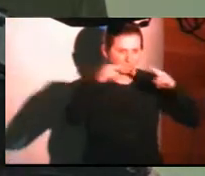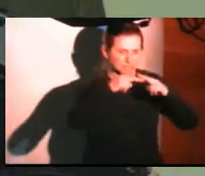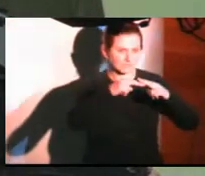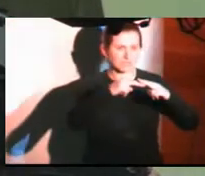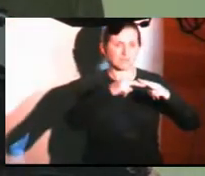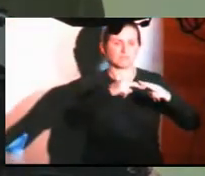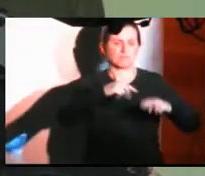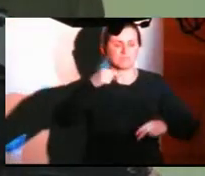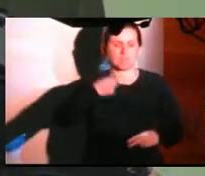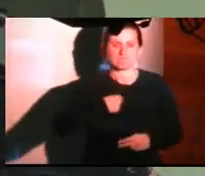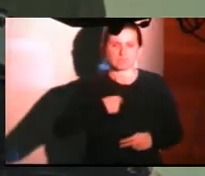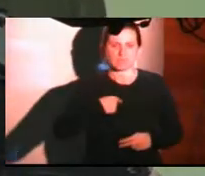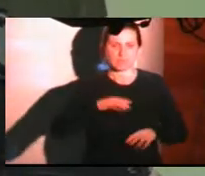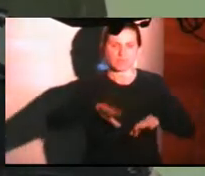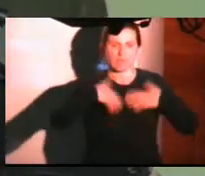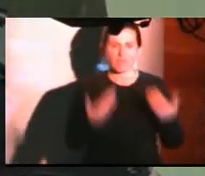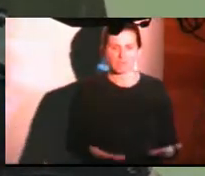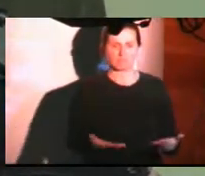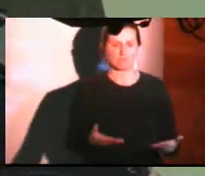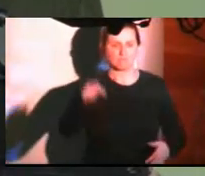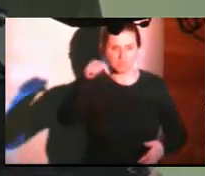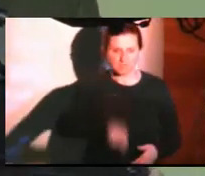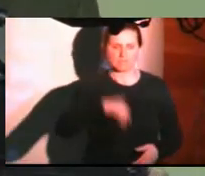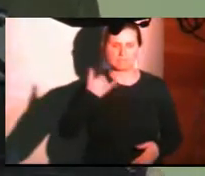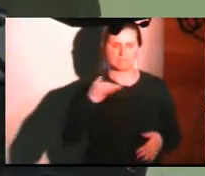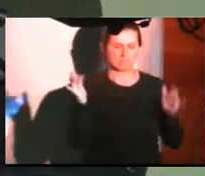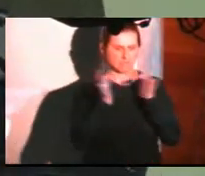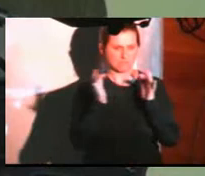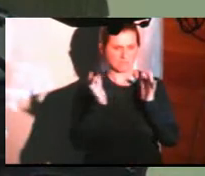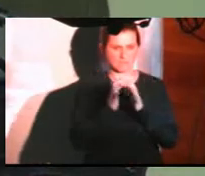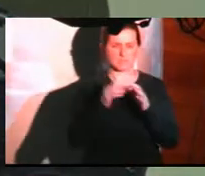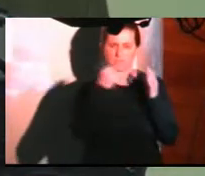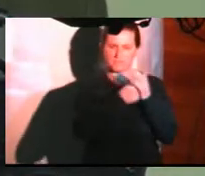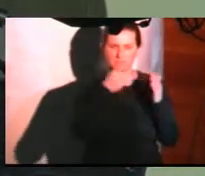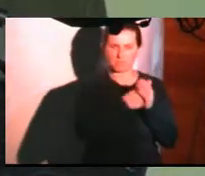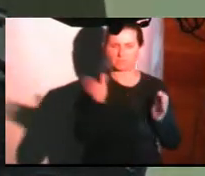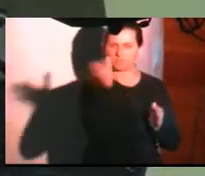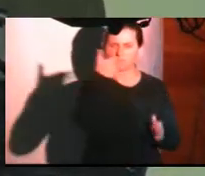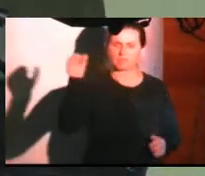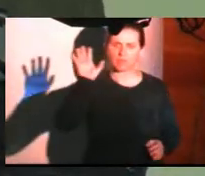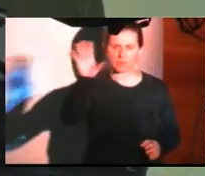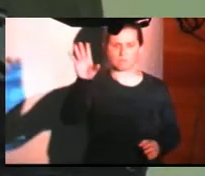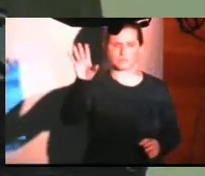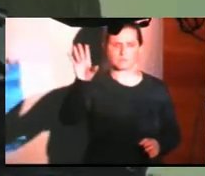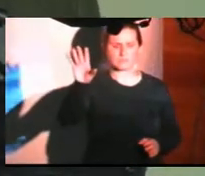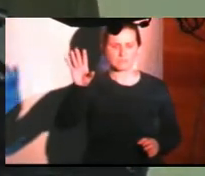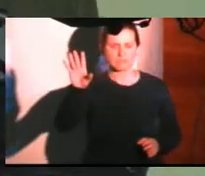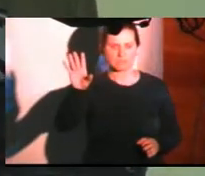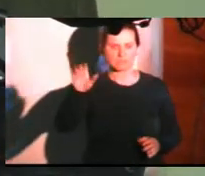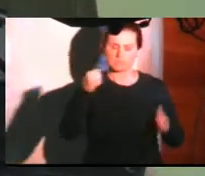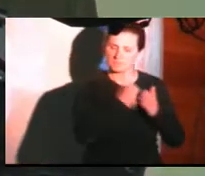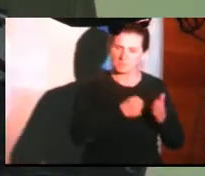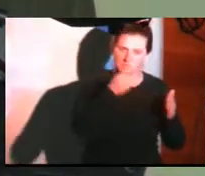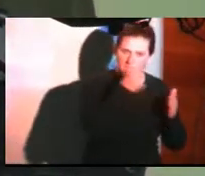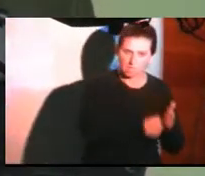nosotros aprovecharla. Así que es un desafío para todas las provincias, es un desafío para nuestra provincia de Neuquén,